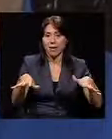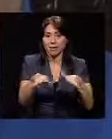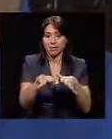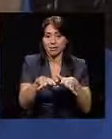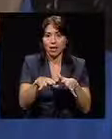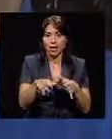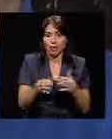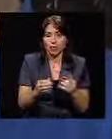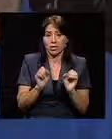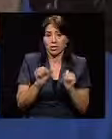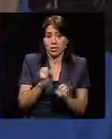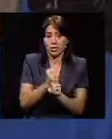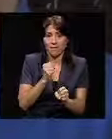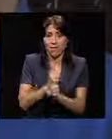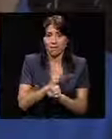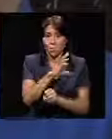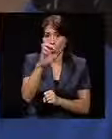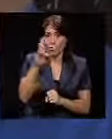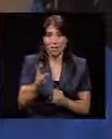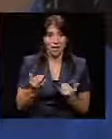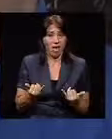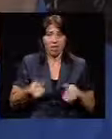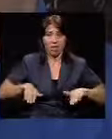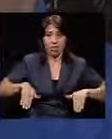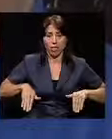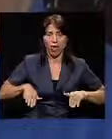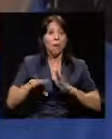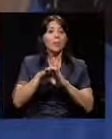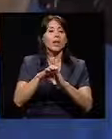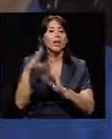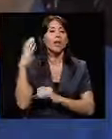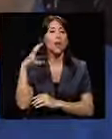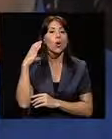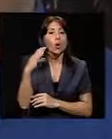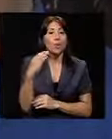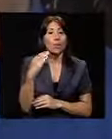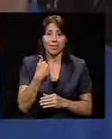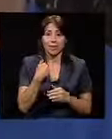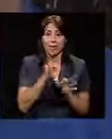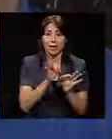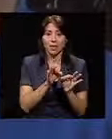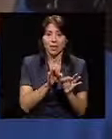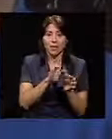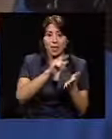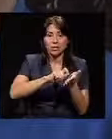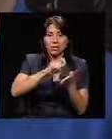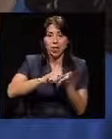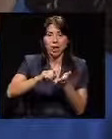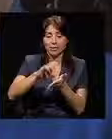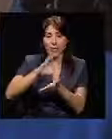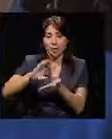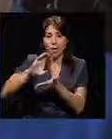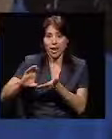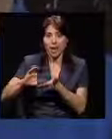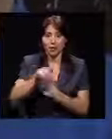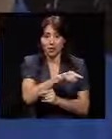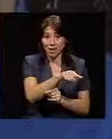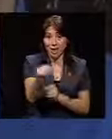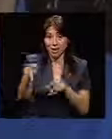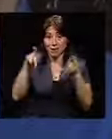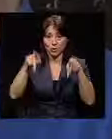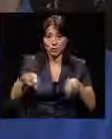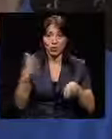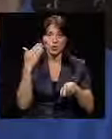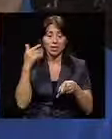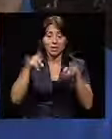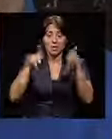este momento no se tiene ejercicio. Colombia tiene interpretación en las escuelas y en los colegios, en donde hay tanto personas